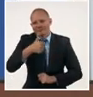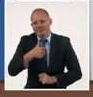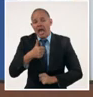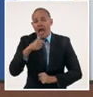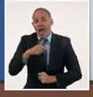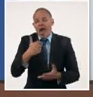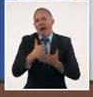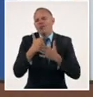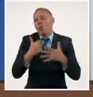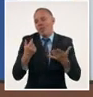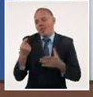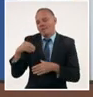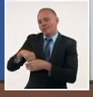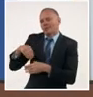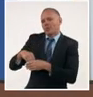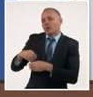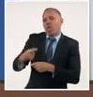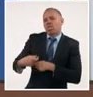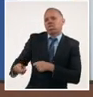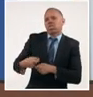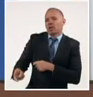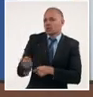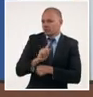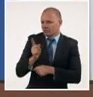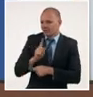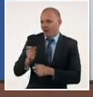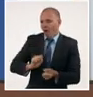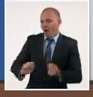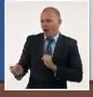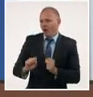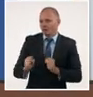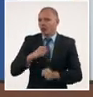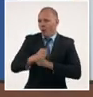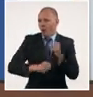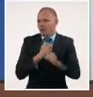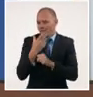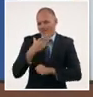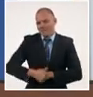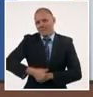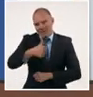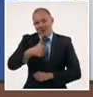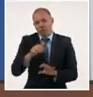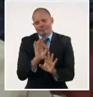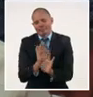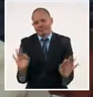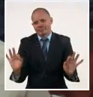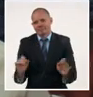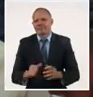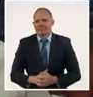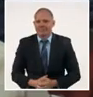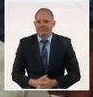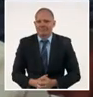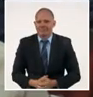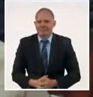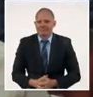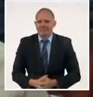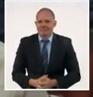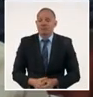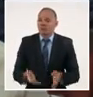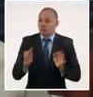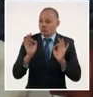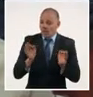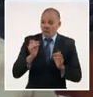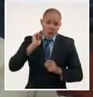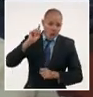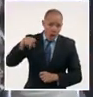no se esté gastando de manera inadecuada o que no hagan un trabajo que no tenga la calidad requerida. Del presupuesto aprobado para el